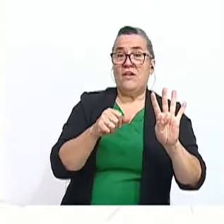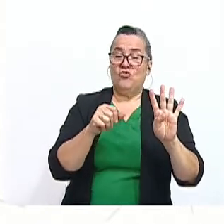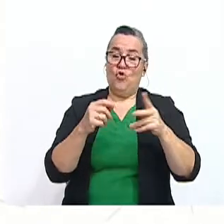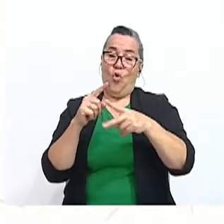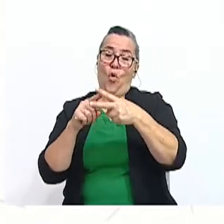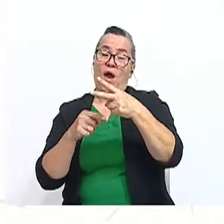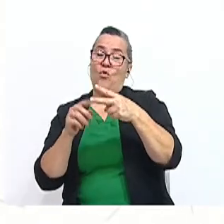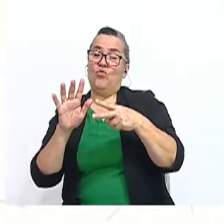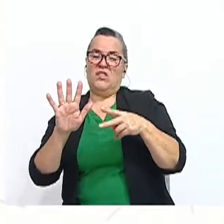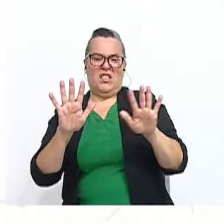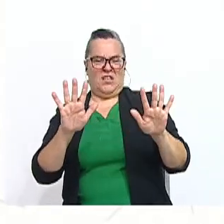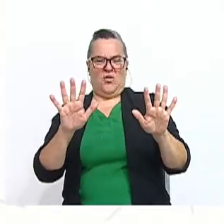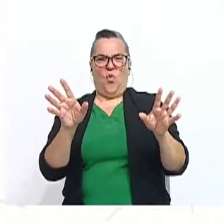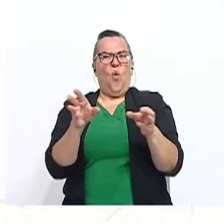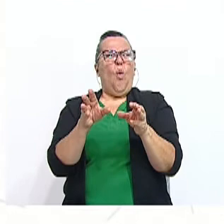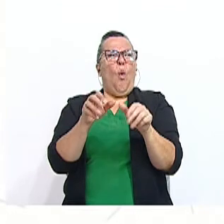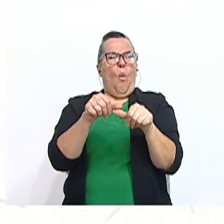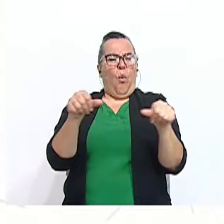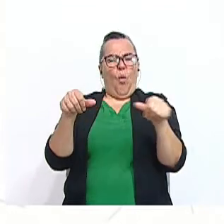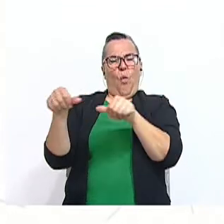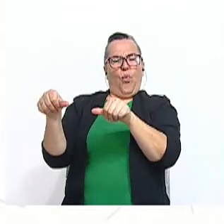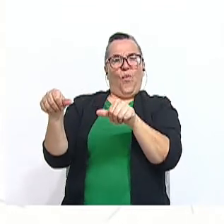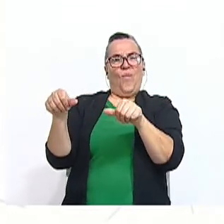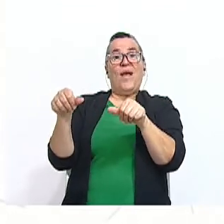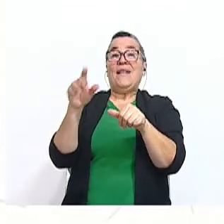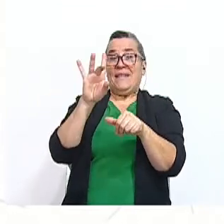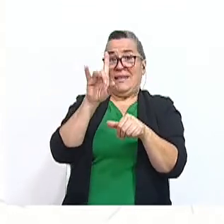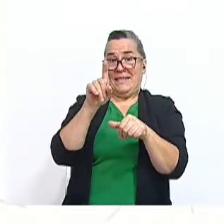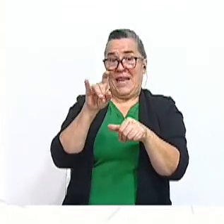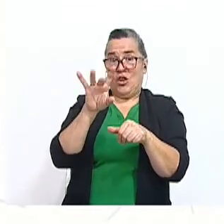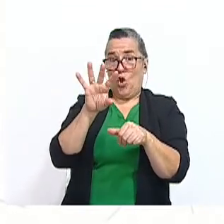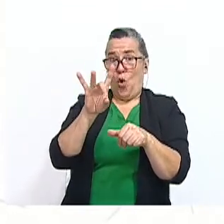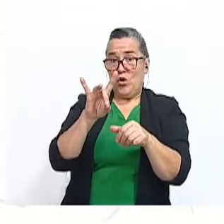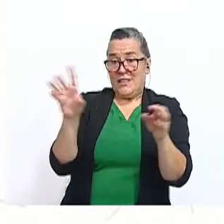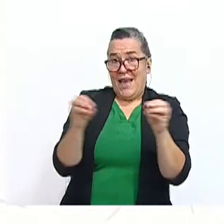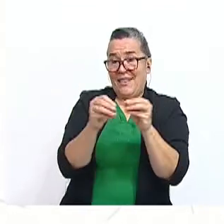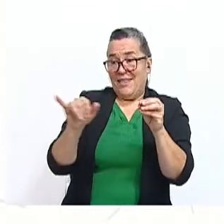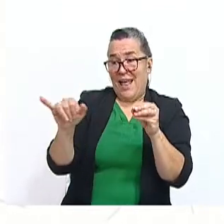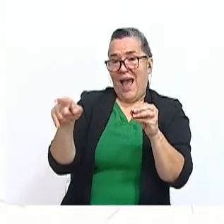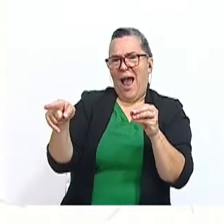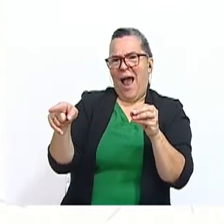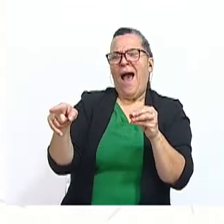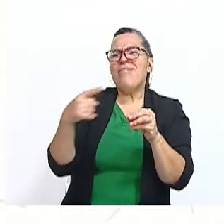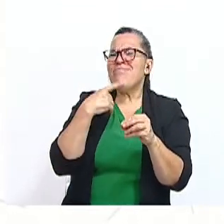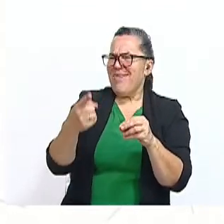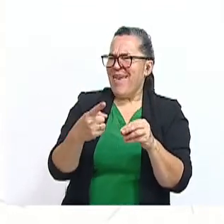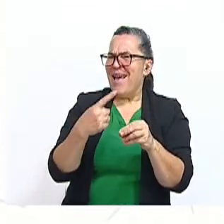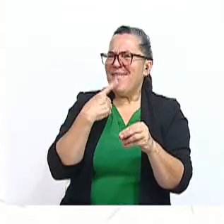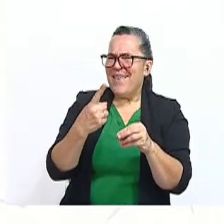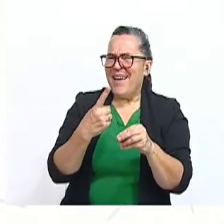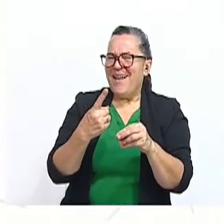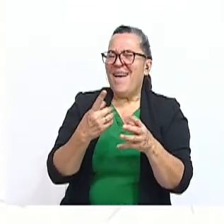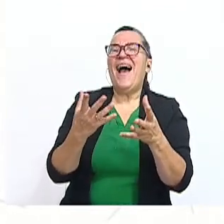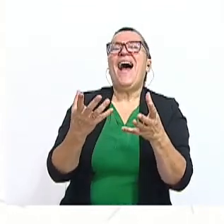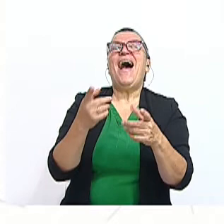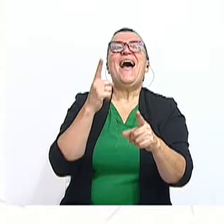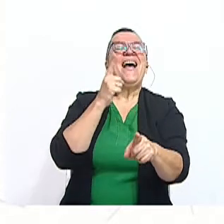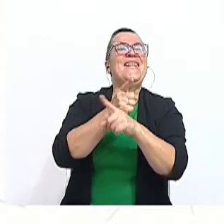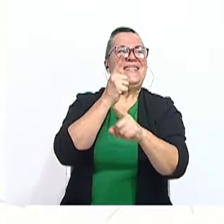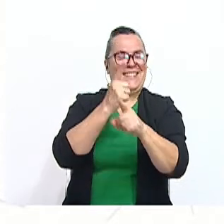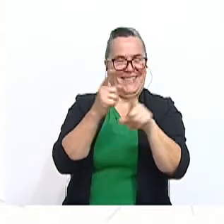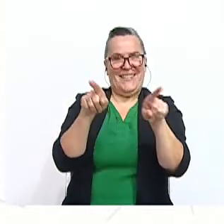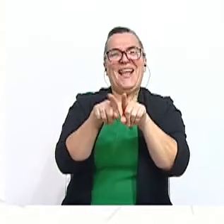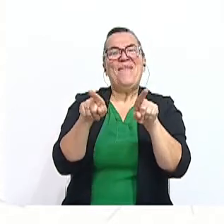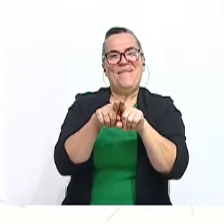medida del ángulo 5? Muy bien, también suman 180. Díganlo, yo sé que lo quieren decir. Exacto, también